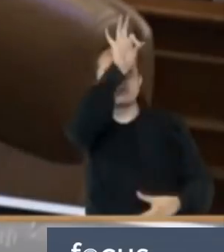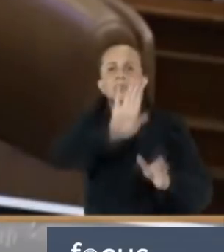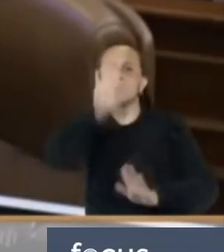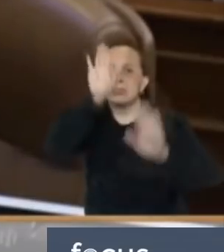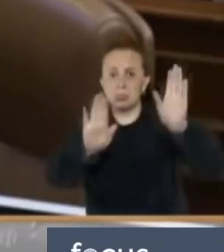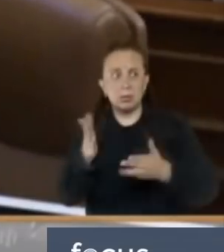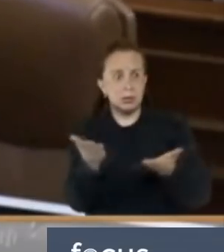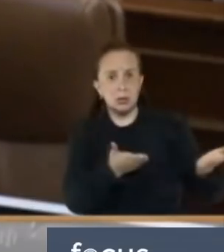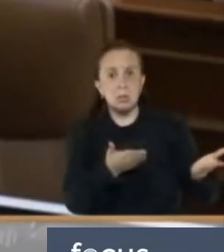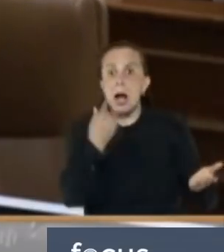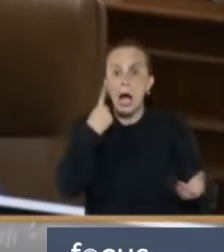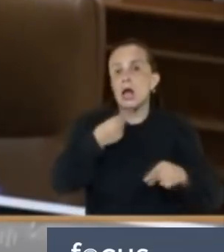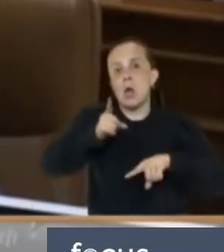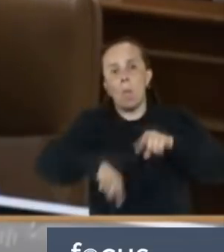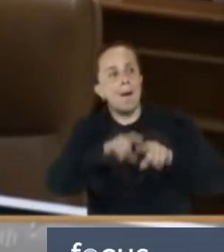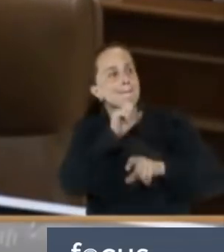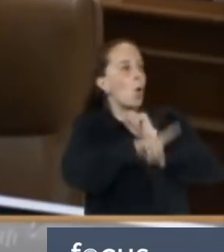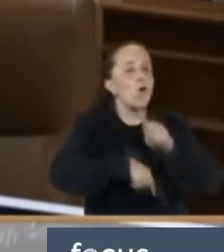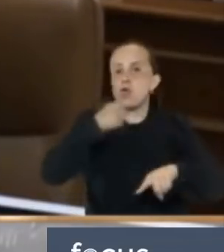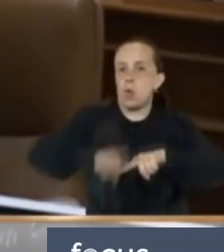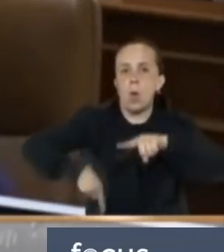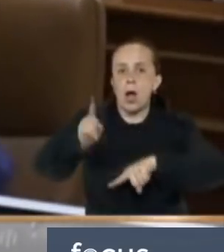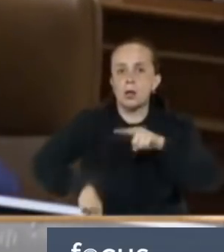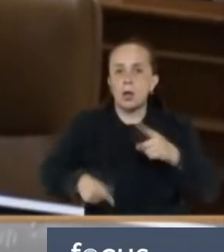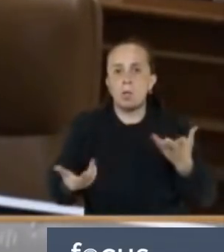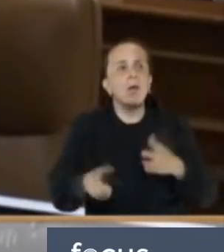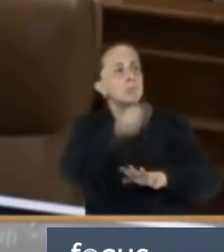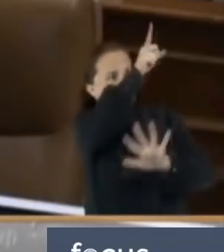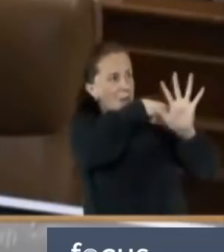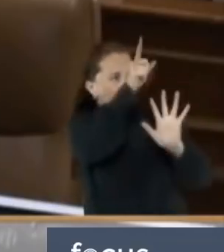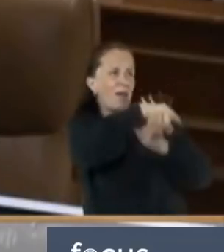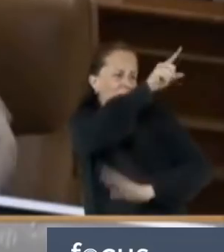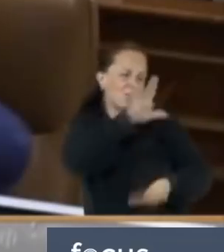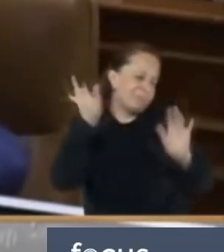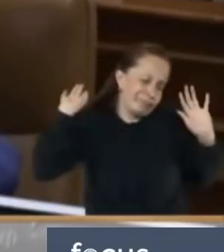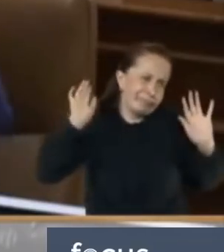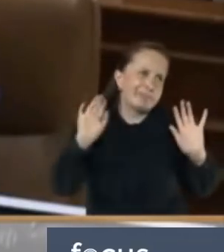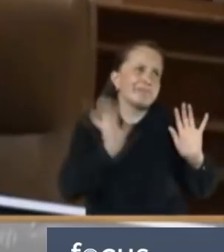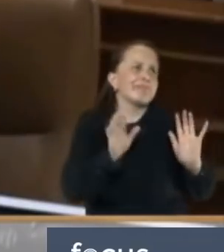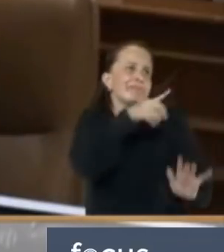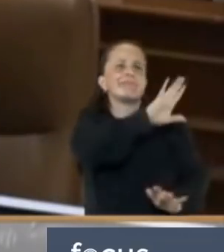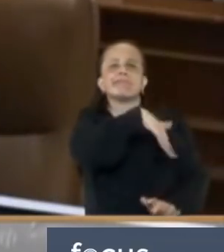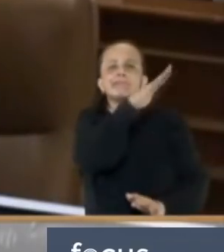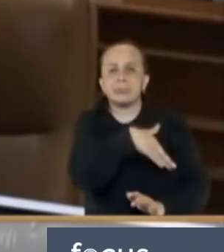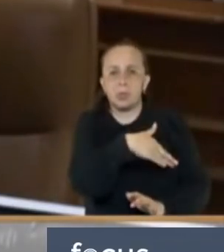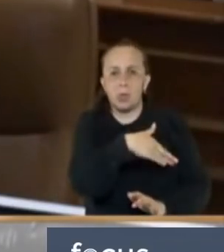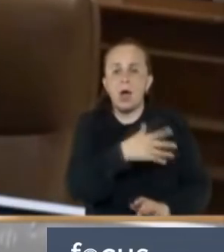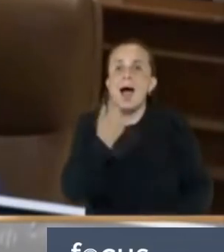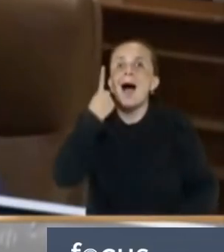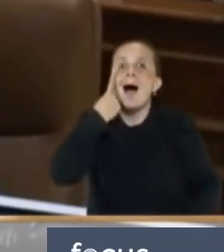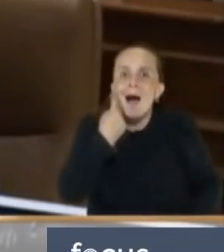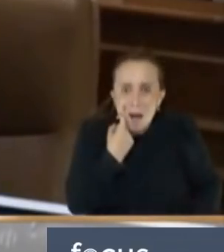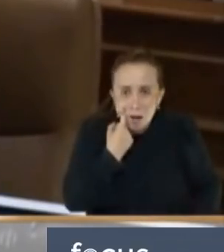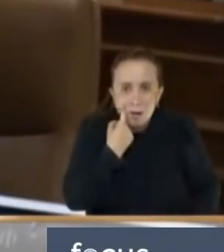esas preguntas? Le pregunto yo, no a usted, presidente, porque usted no estaba ahí, al presidente que estaba ayer.